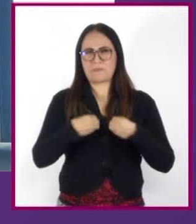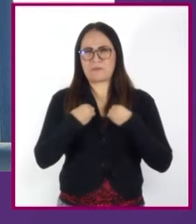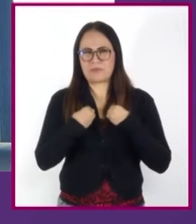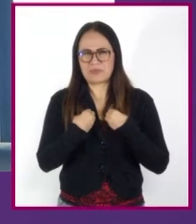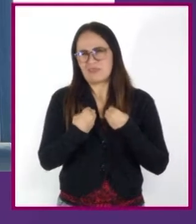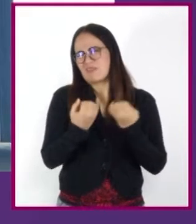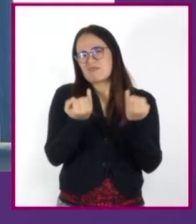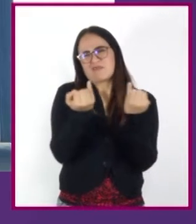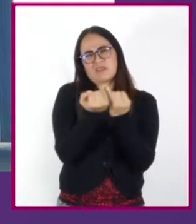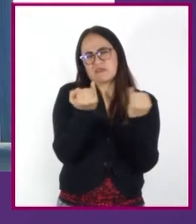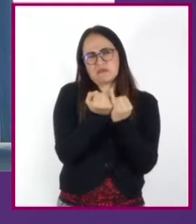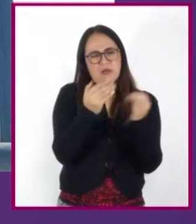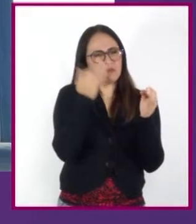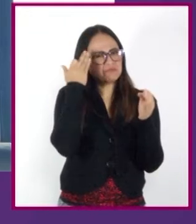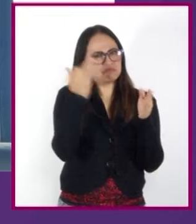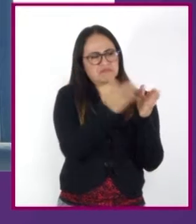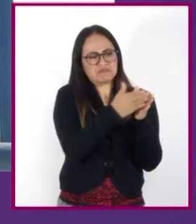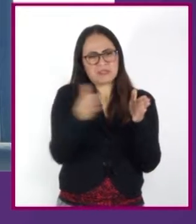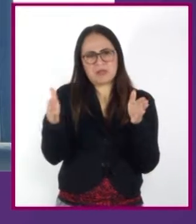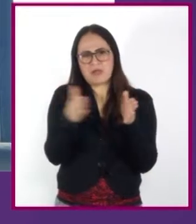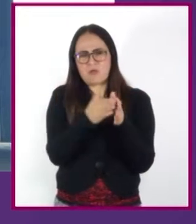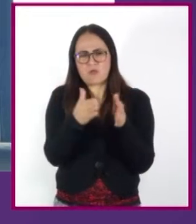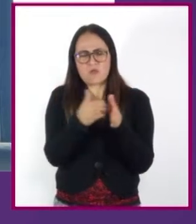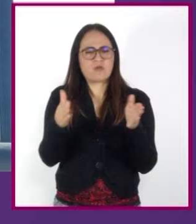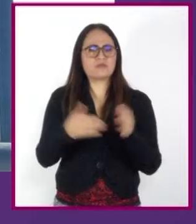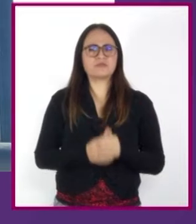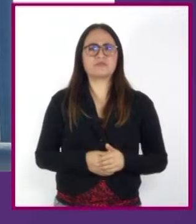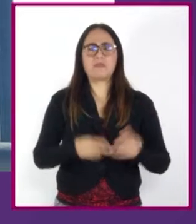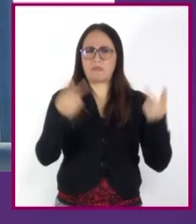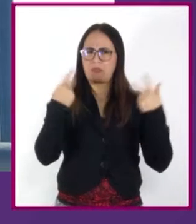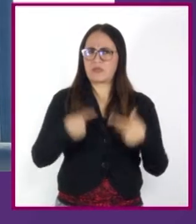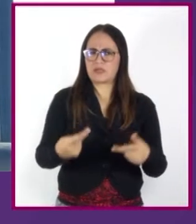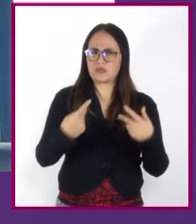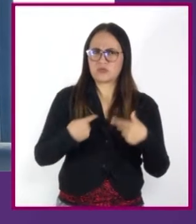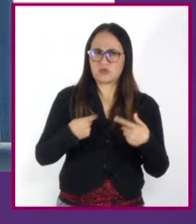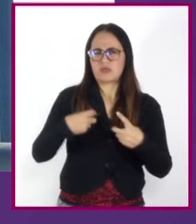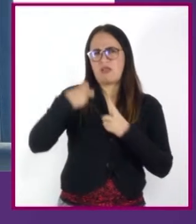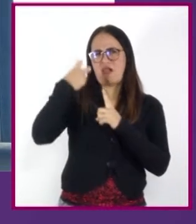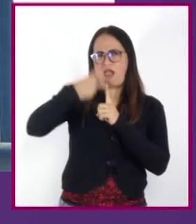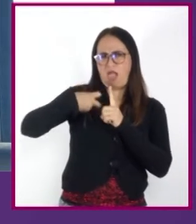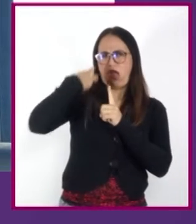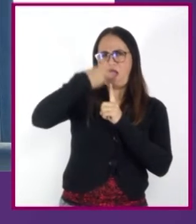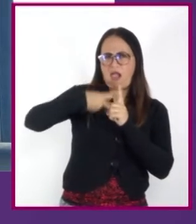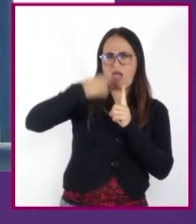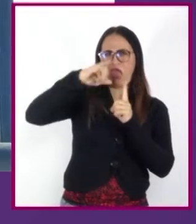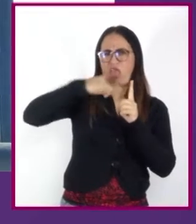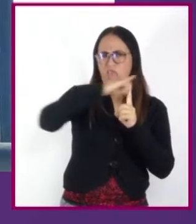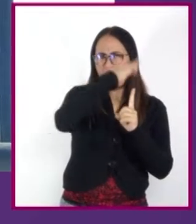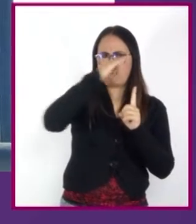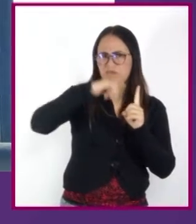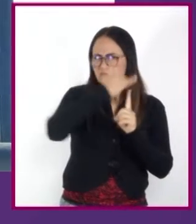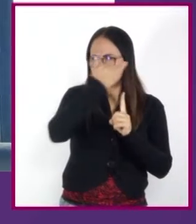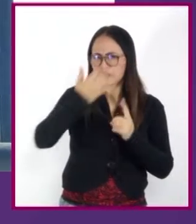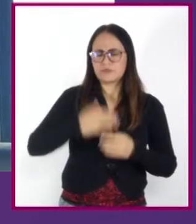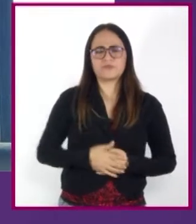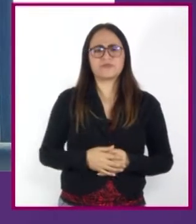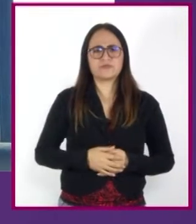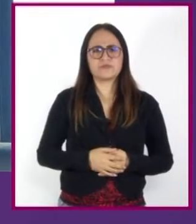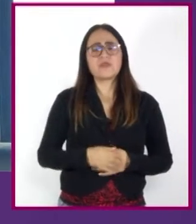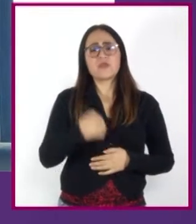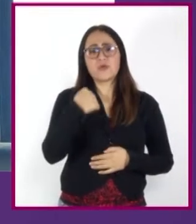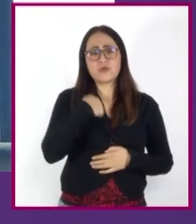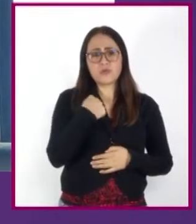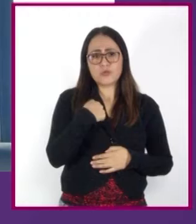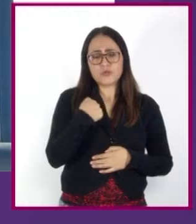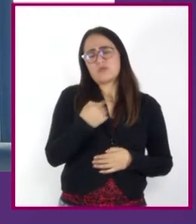niños en nuestra infancia, que es una etapa en donde muchas personas te quieren hacer bullying. Y creo que esto hablo por todos